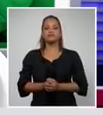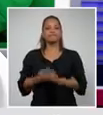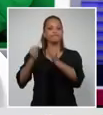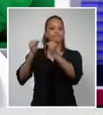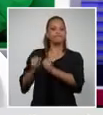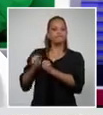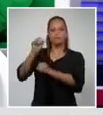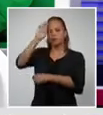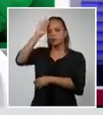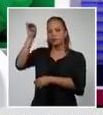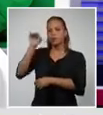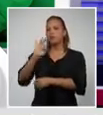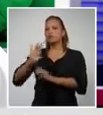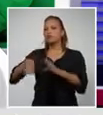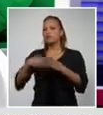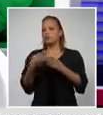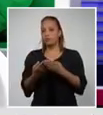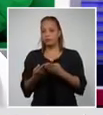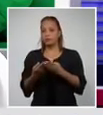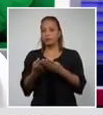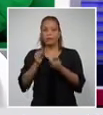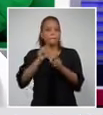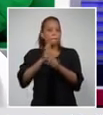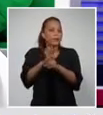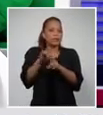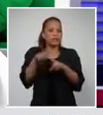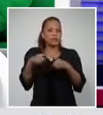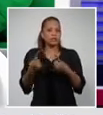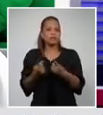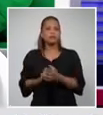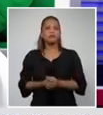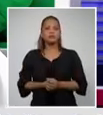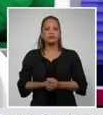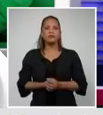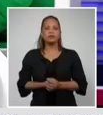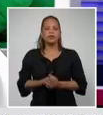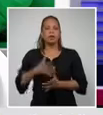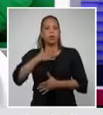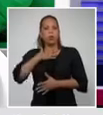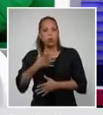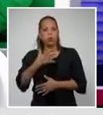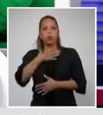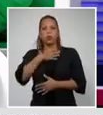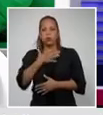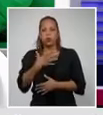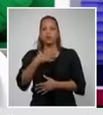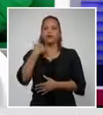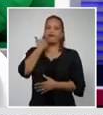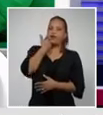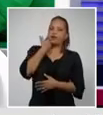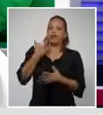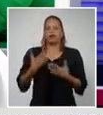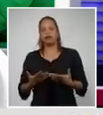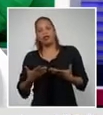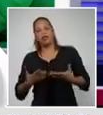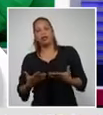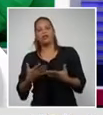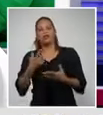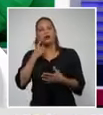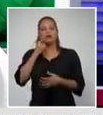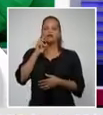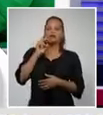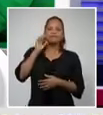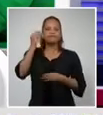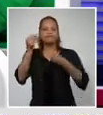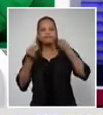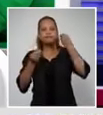de 8 días, inicialmente presentó tos, fiebre, decaimiento, se evaluó con